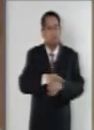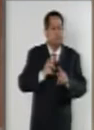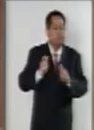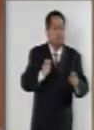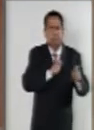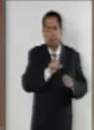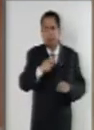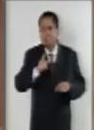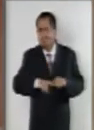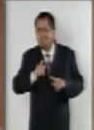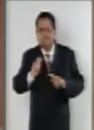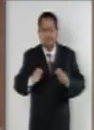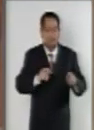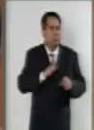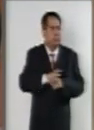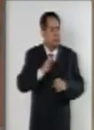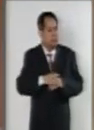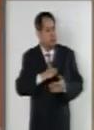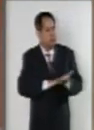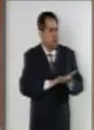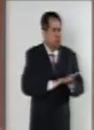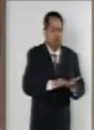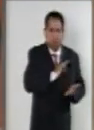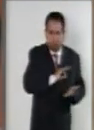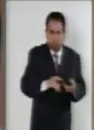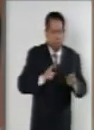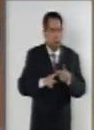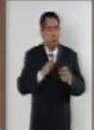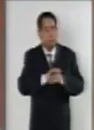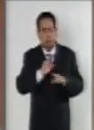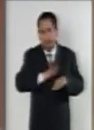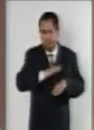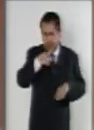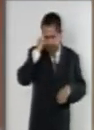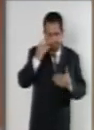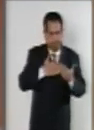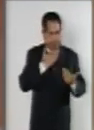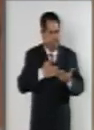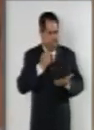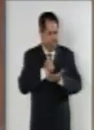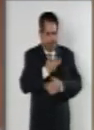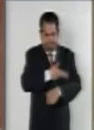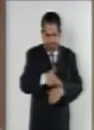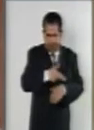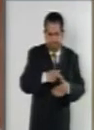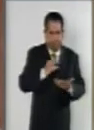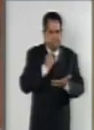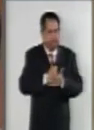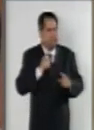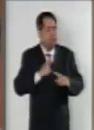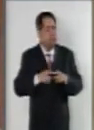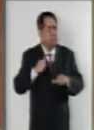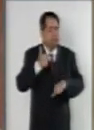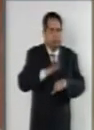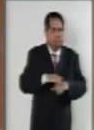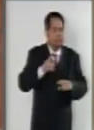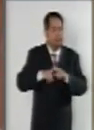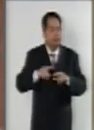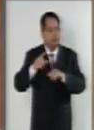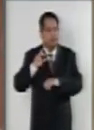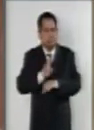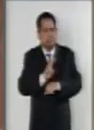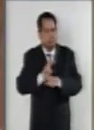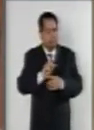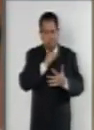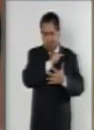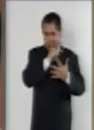se le otorgan, qué incentivos se le dan, qué tipo de facilidades, quiénes la administran, quiénes la supervisan. Va desde